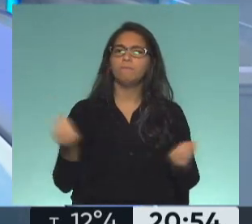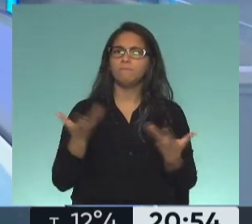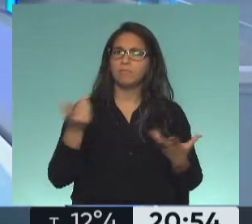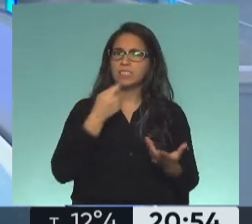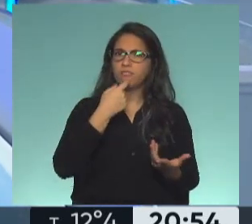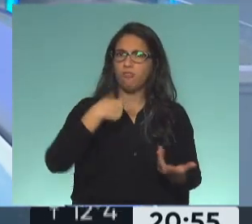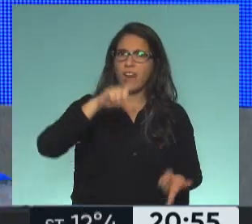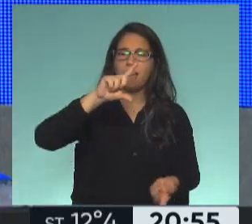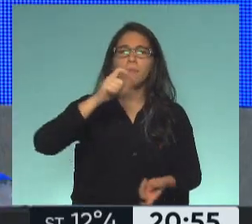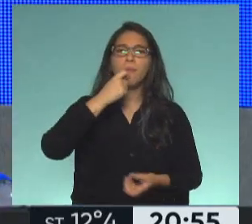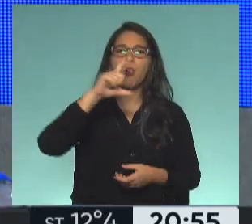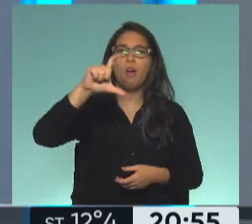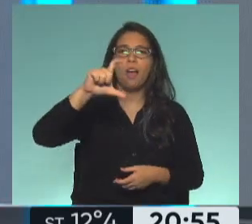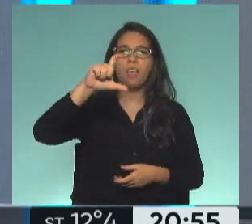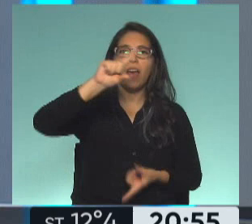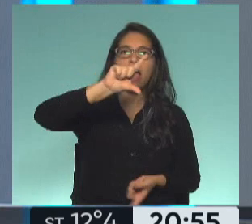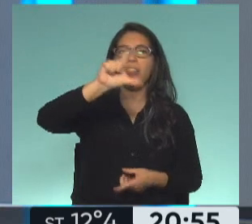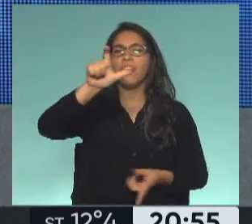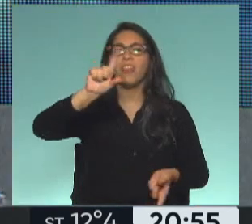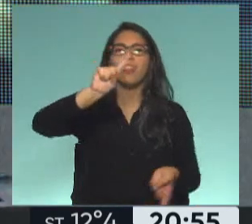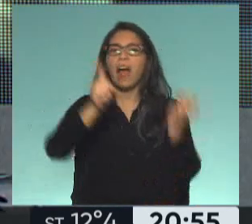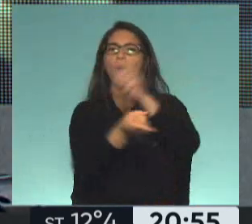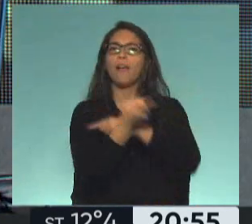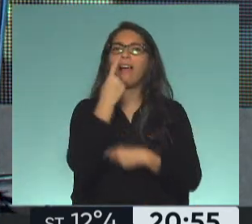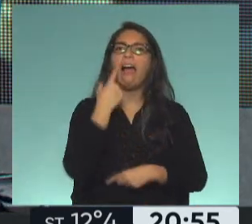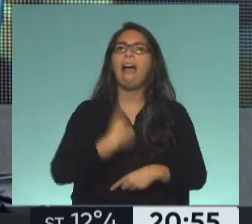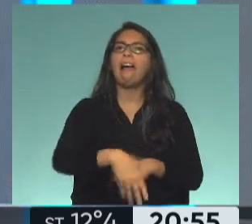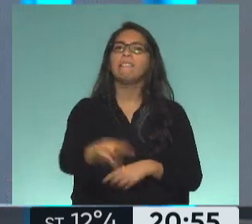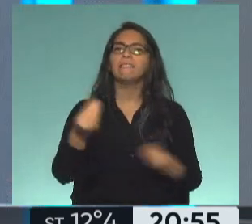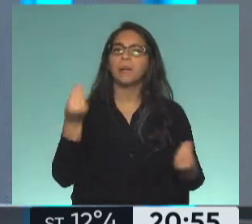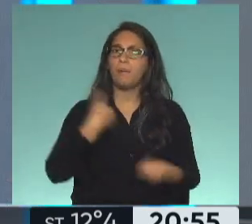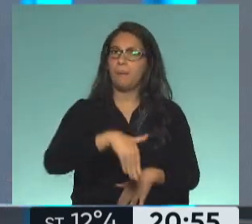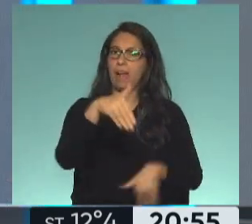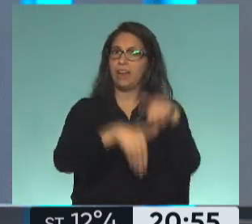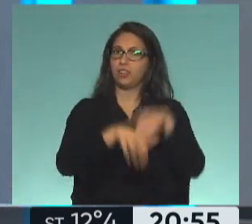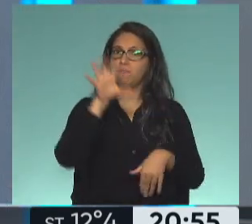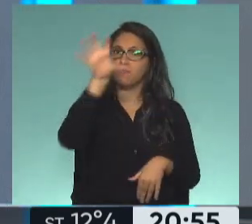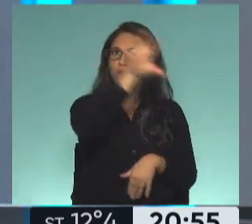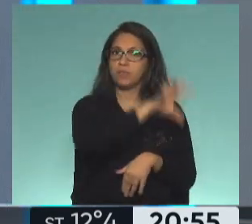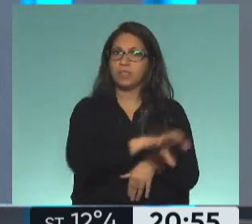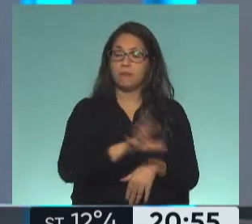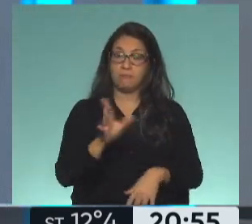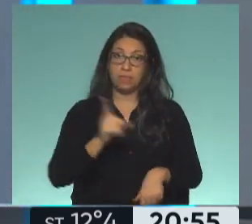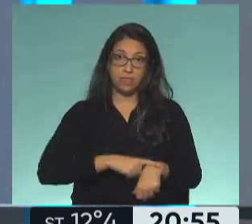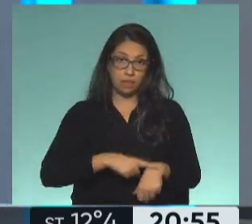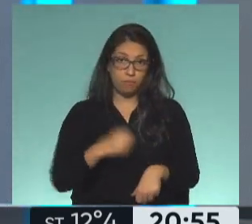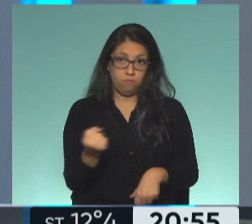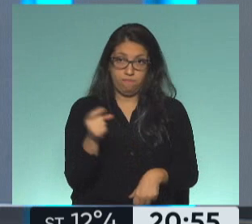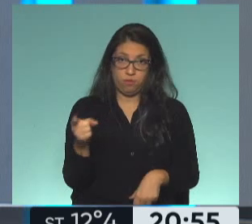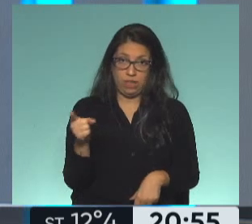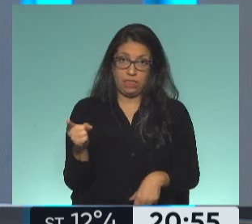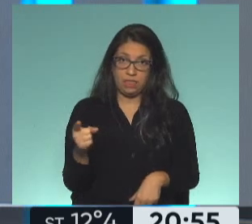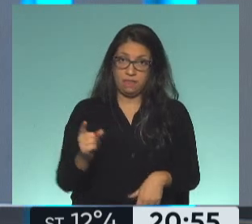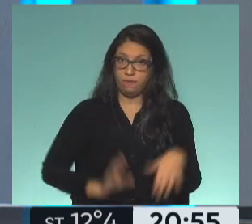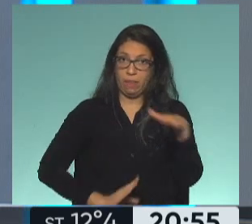vuelta al reloj de arena electoral. Ahora va a haber elecciones provinciales. Para mí el tiempo es un factor importante, lo